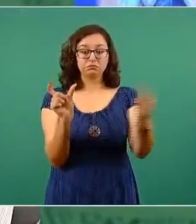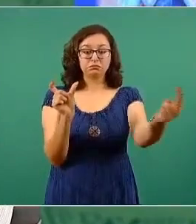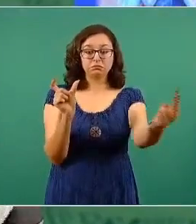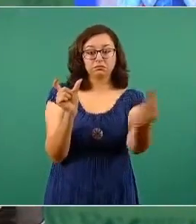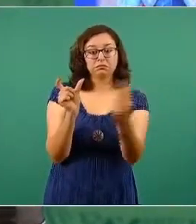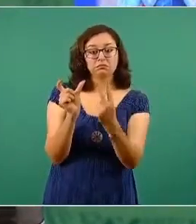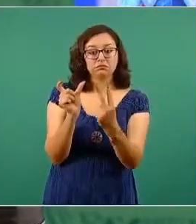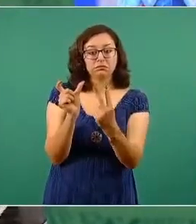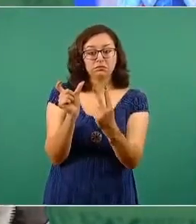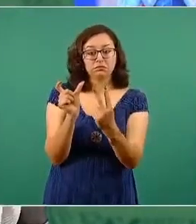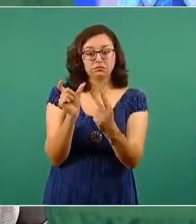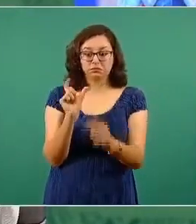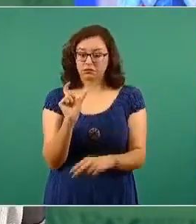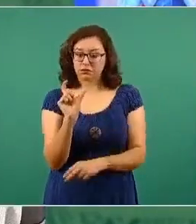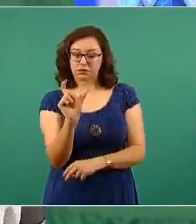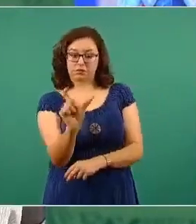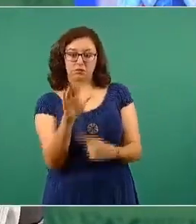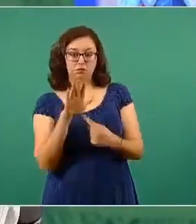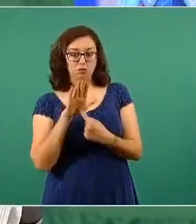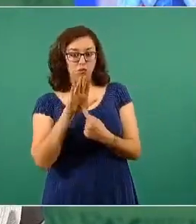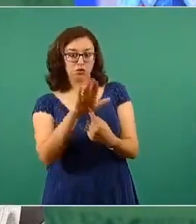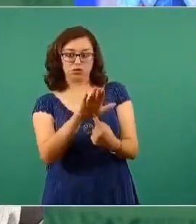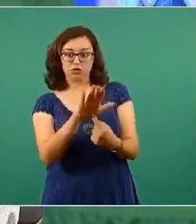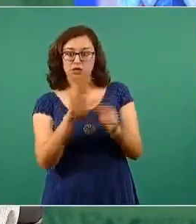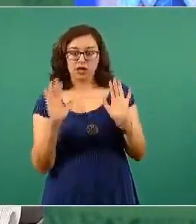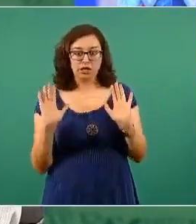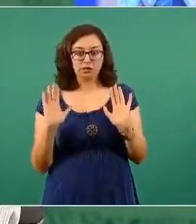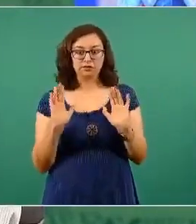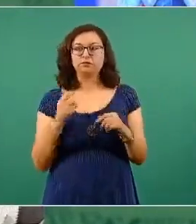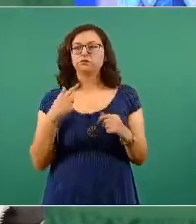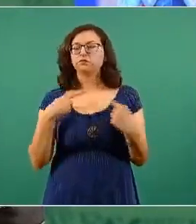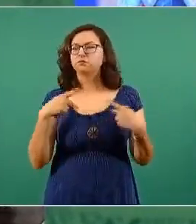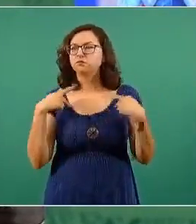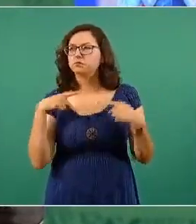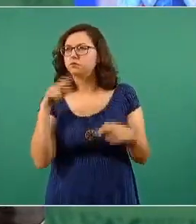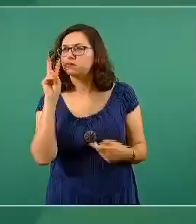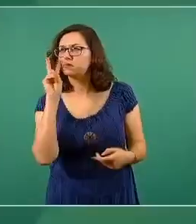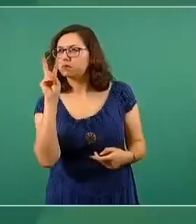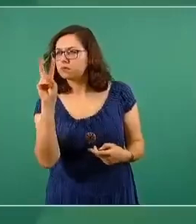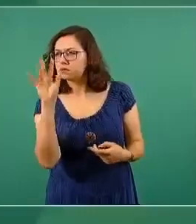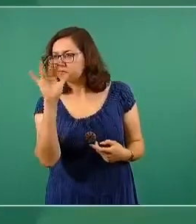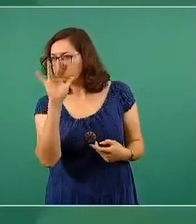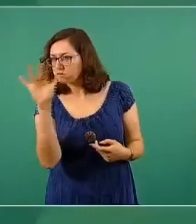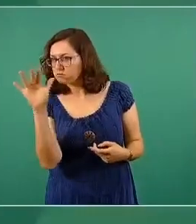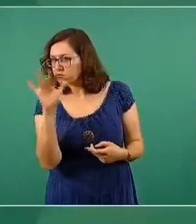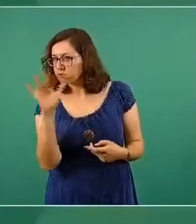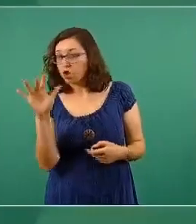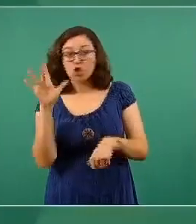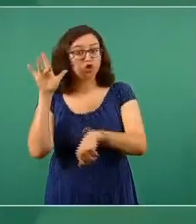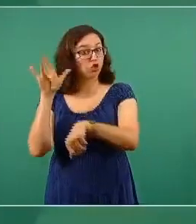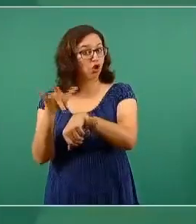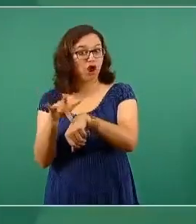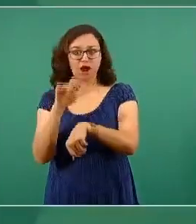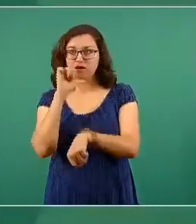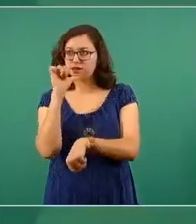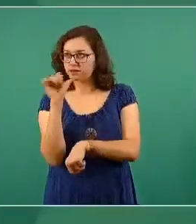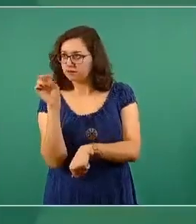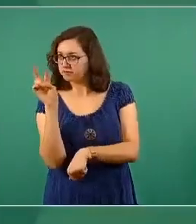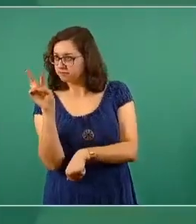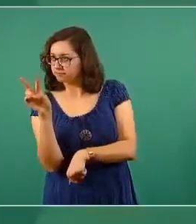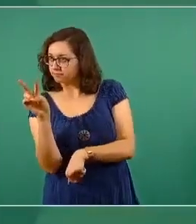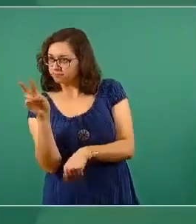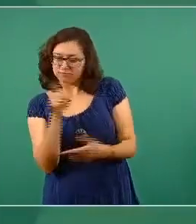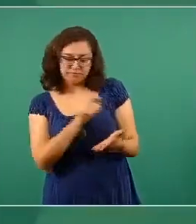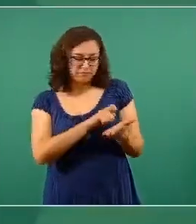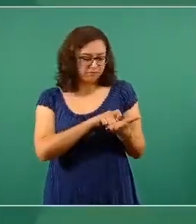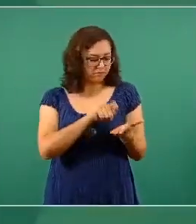muestre visualmente a una distancia obviamente que el funcionario pueda leer los elementos de la credencial, para que el funcionario